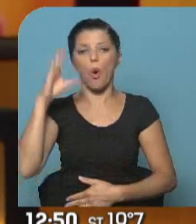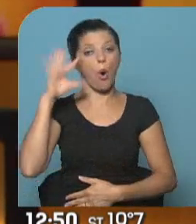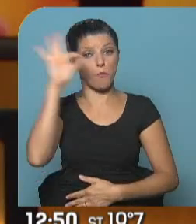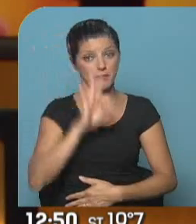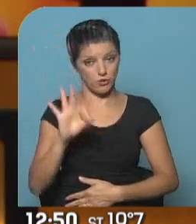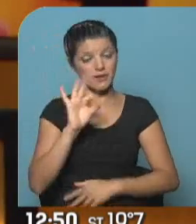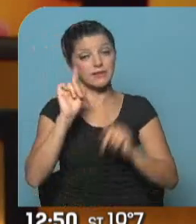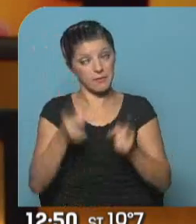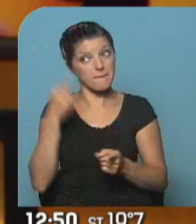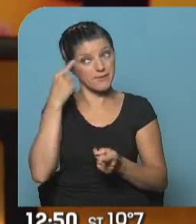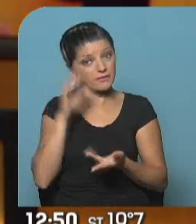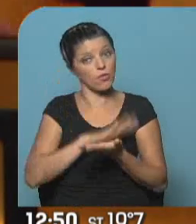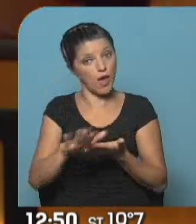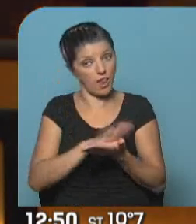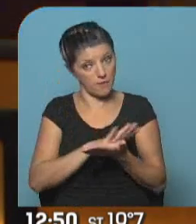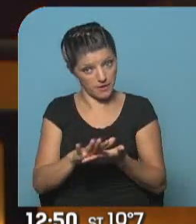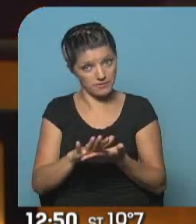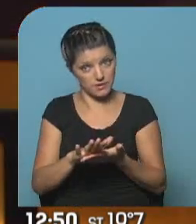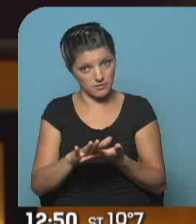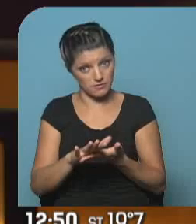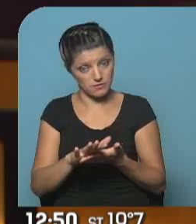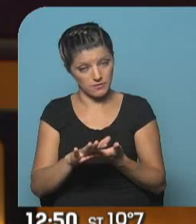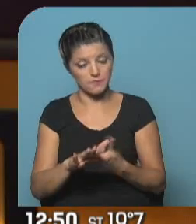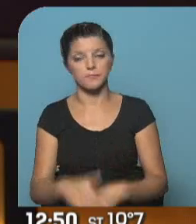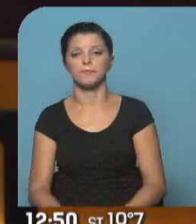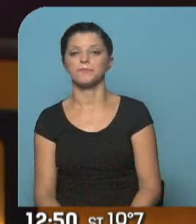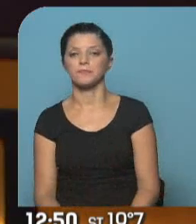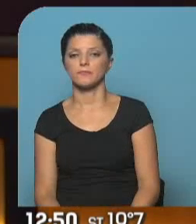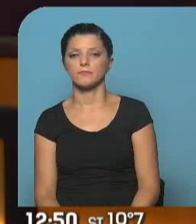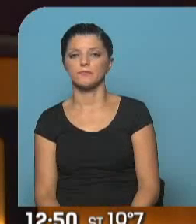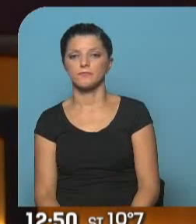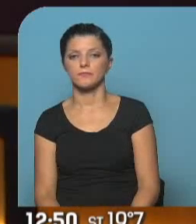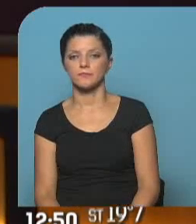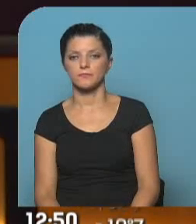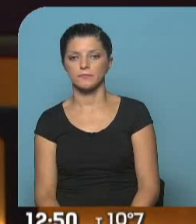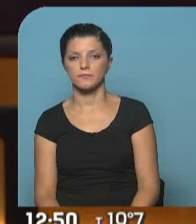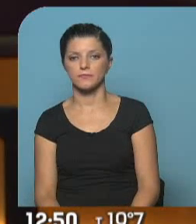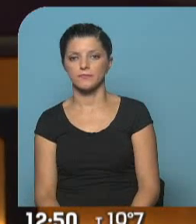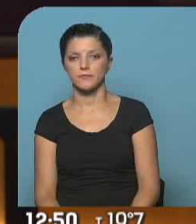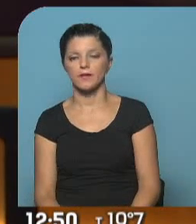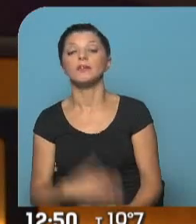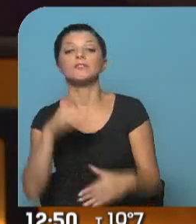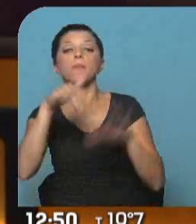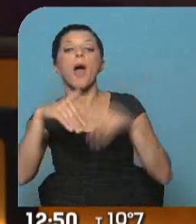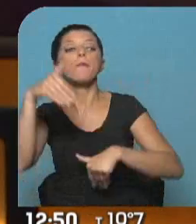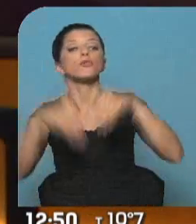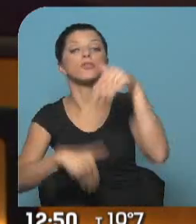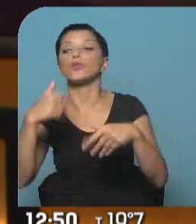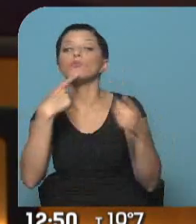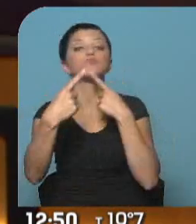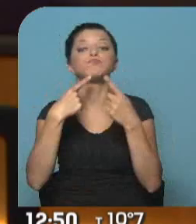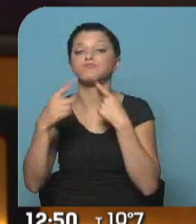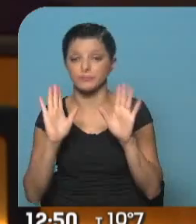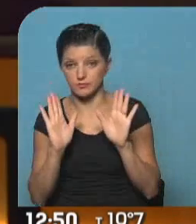cuenta las bases, que es lo que realmente quiere llamar a una confirmación, un referéndum, ¿no? Sí. Con